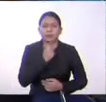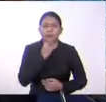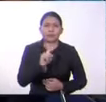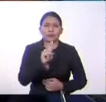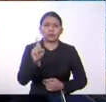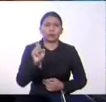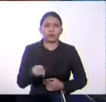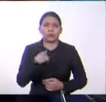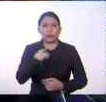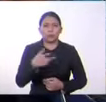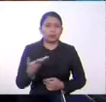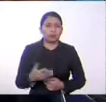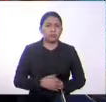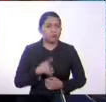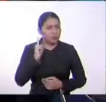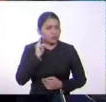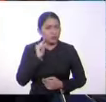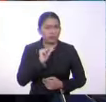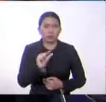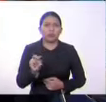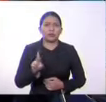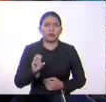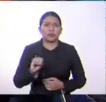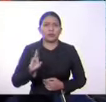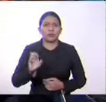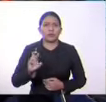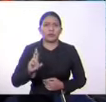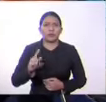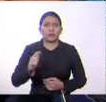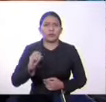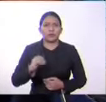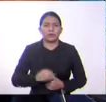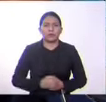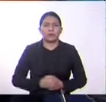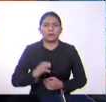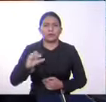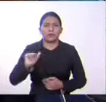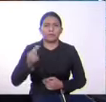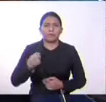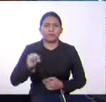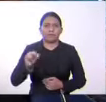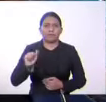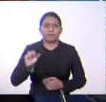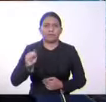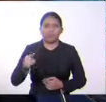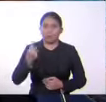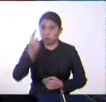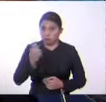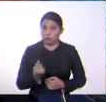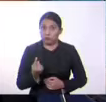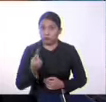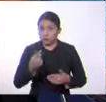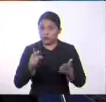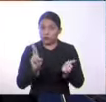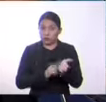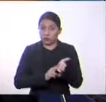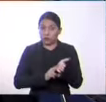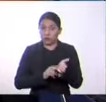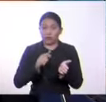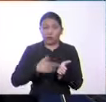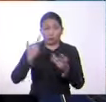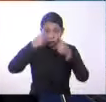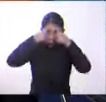si a usted le suena el nombre Roberto Cañas, y es que él es un analista político y aparte de esto es firmante de los acuerdos de paz,